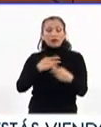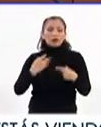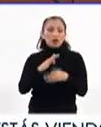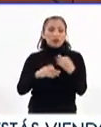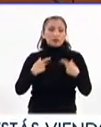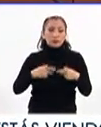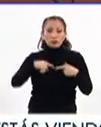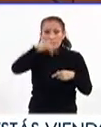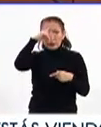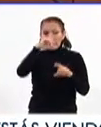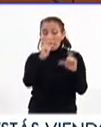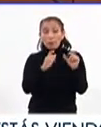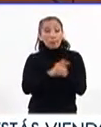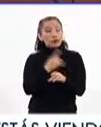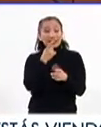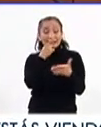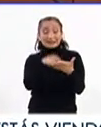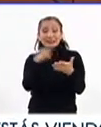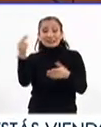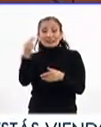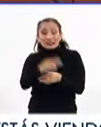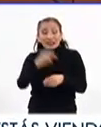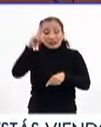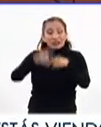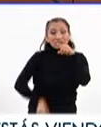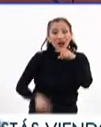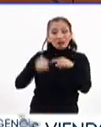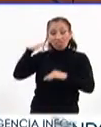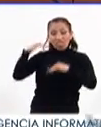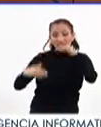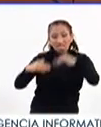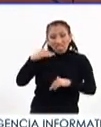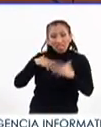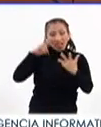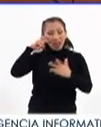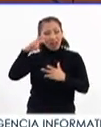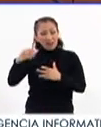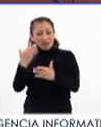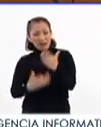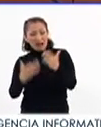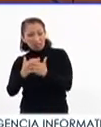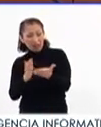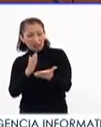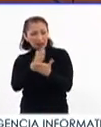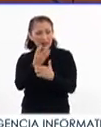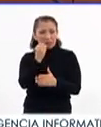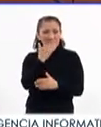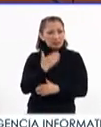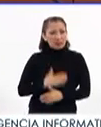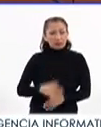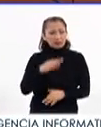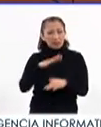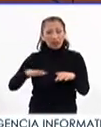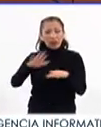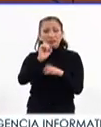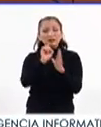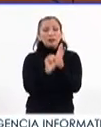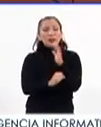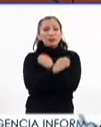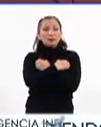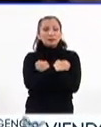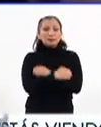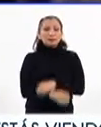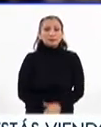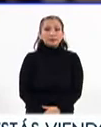de México, porque plantea la necesidad de erradicar la inequidad, la desigualdad e injusticia social en el sistema